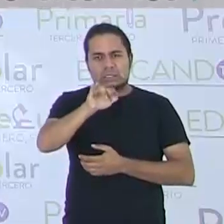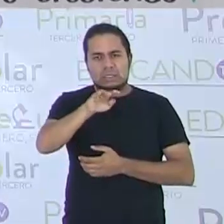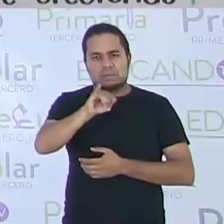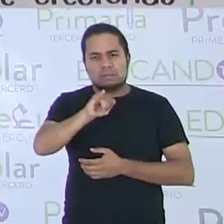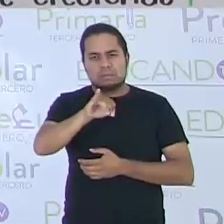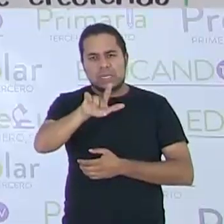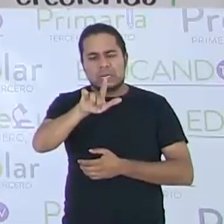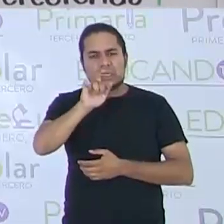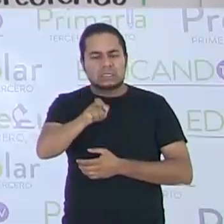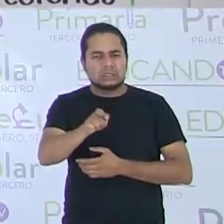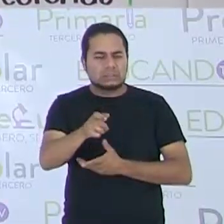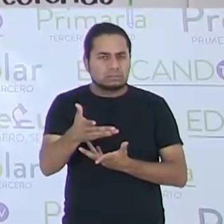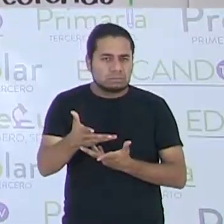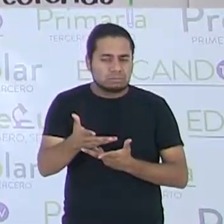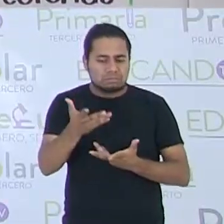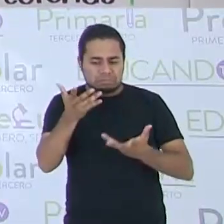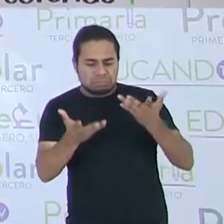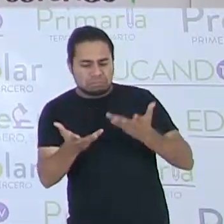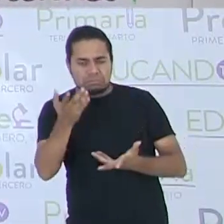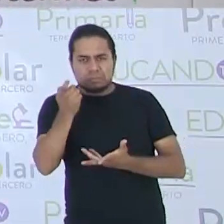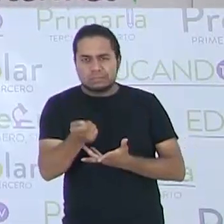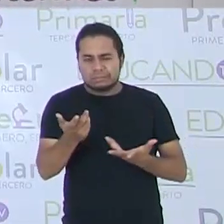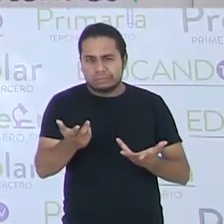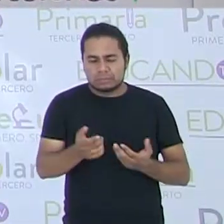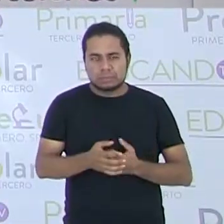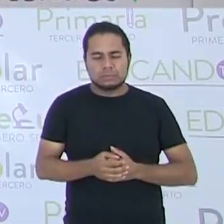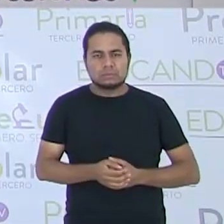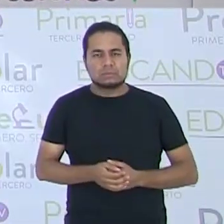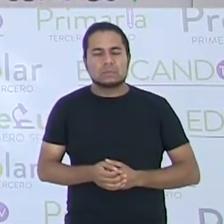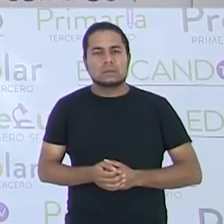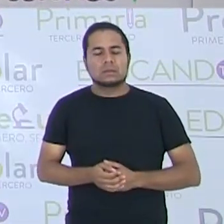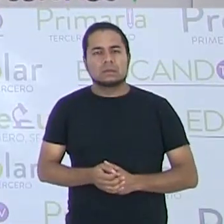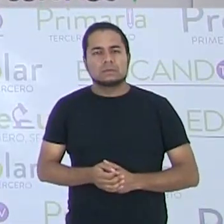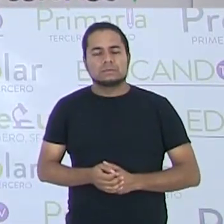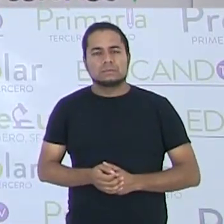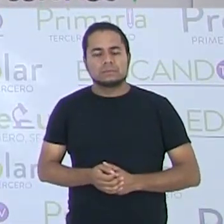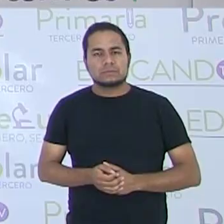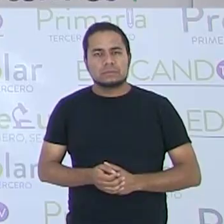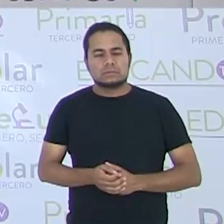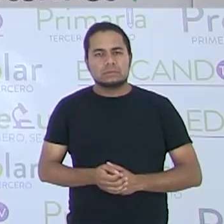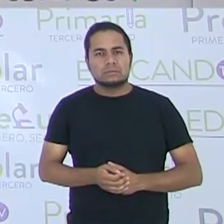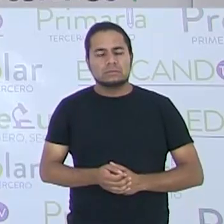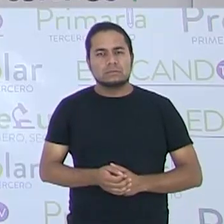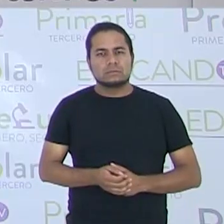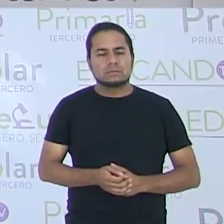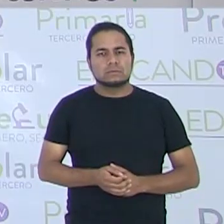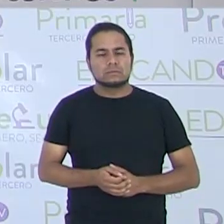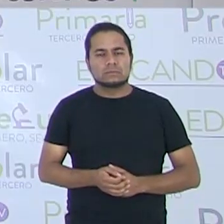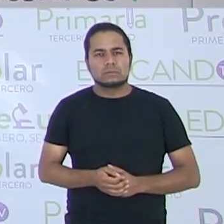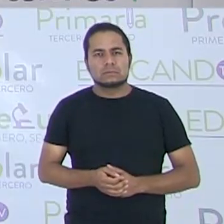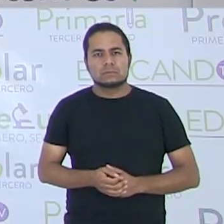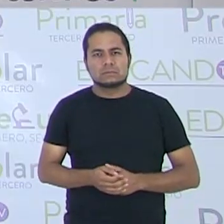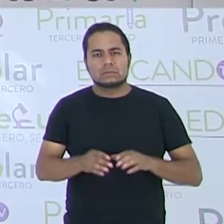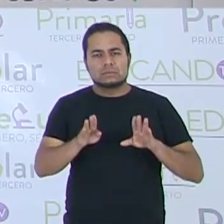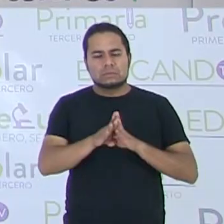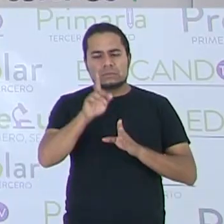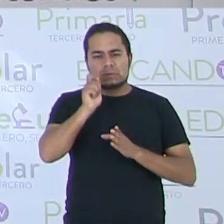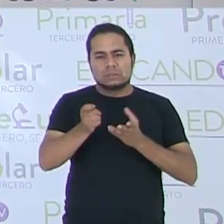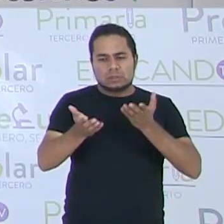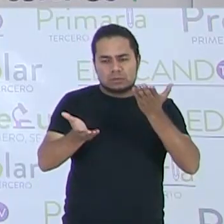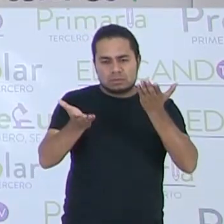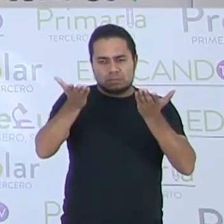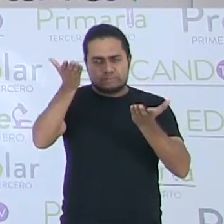comparación? Es, de alguna manera, es más bien comparar